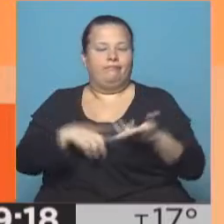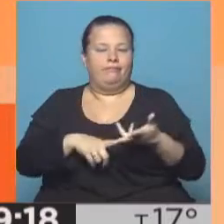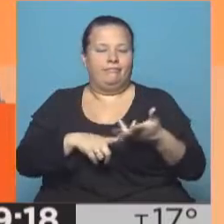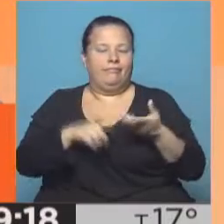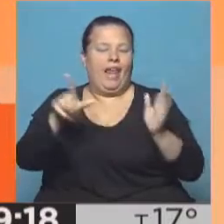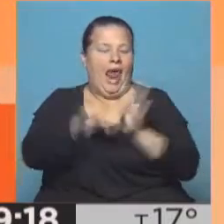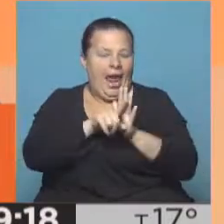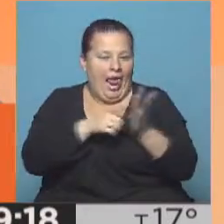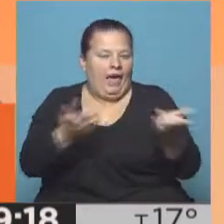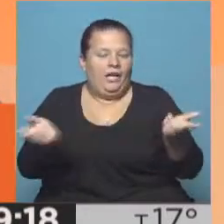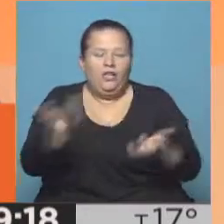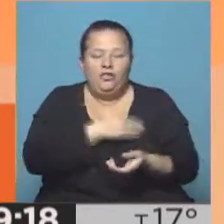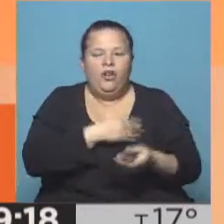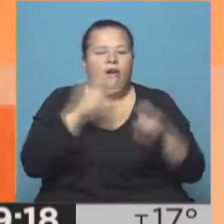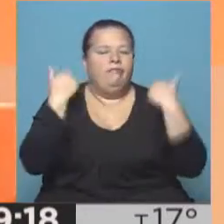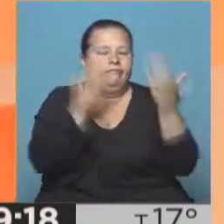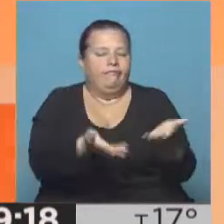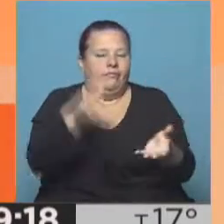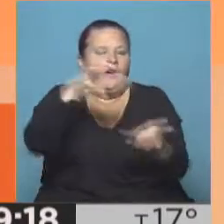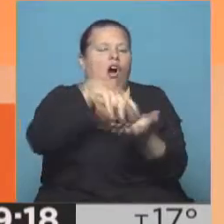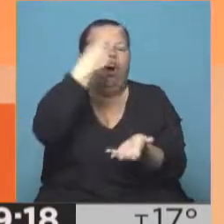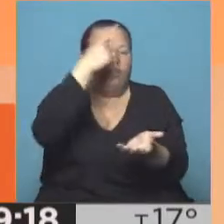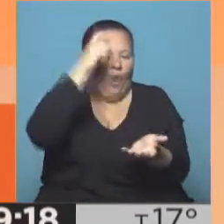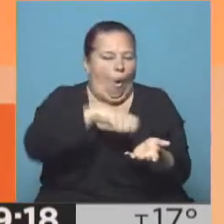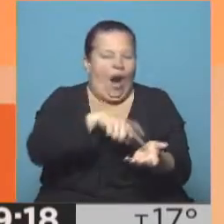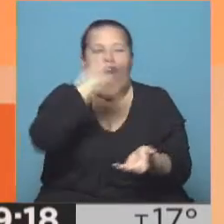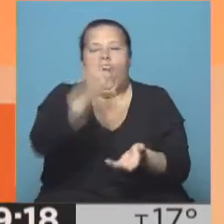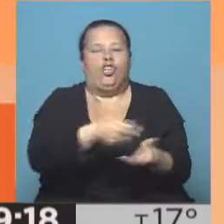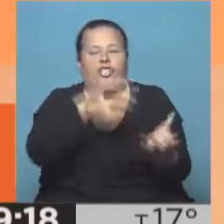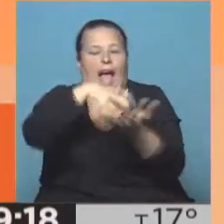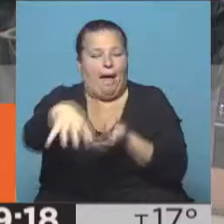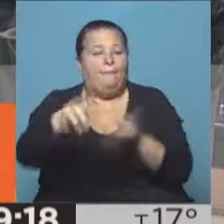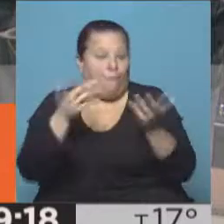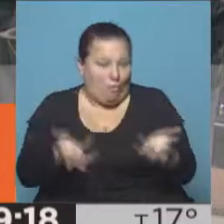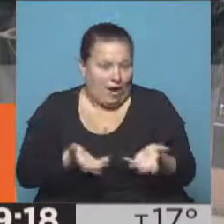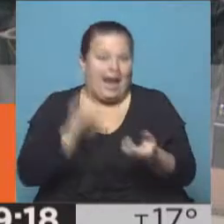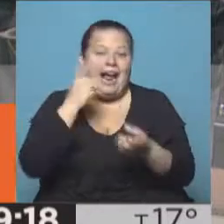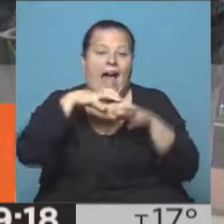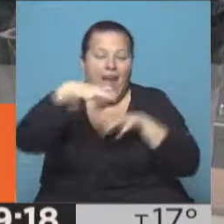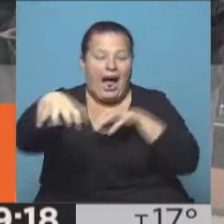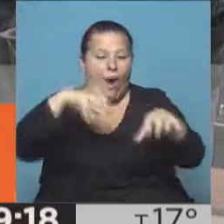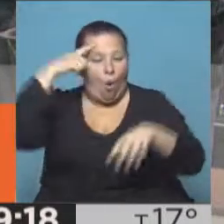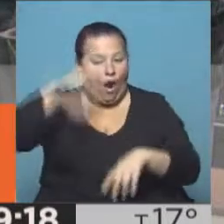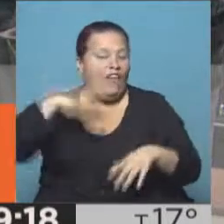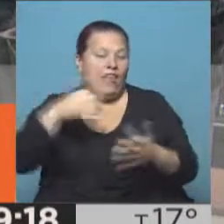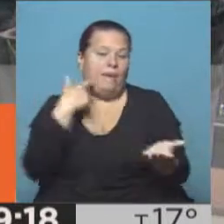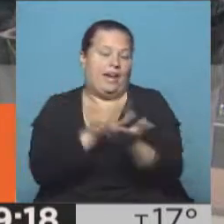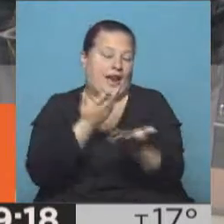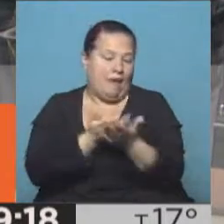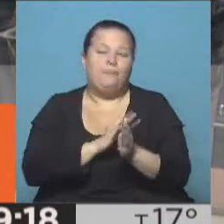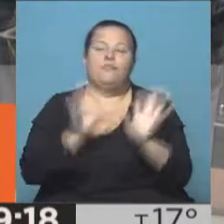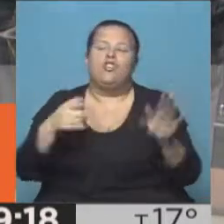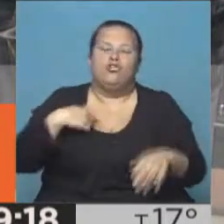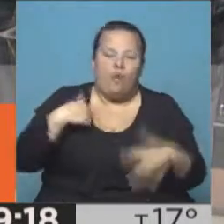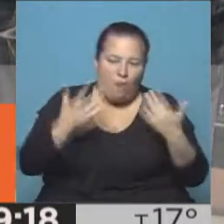del Legislativo, Sí. que caigan en otros juzgados, en otras cámaras? Bueno, precisamente, cada cámara, cada juzgado deberá expedirse. Lo que yo,